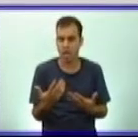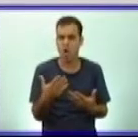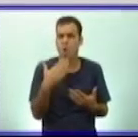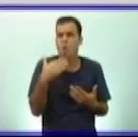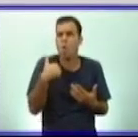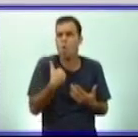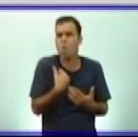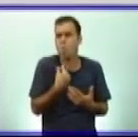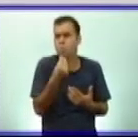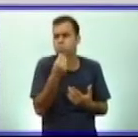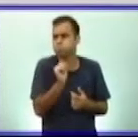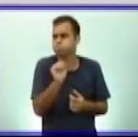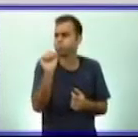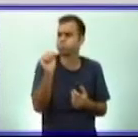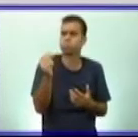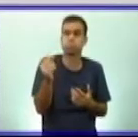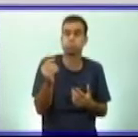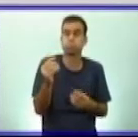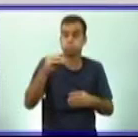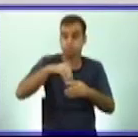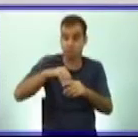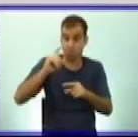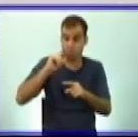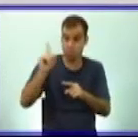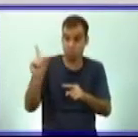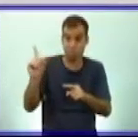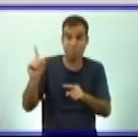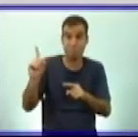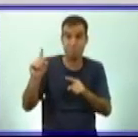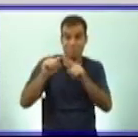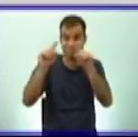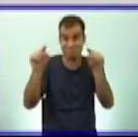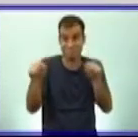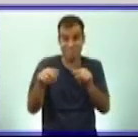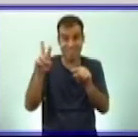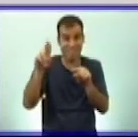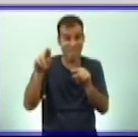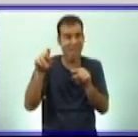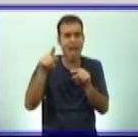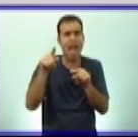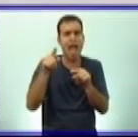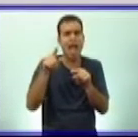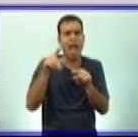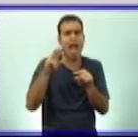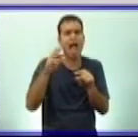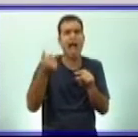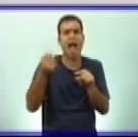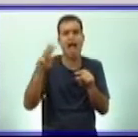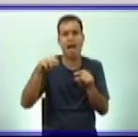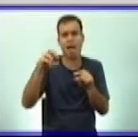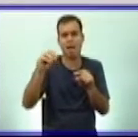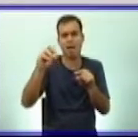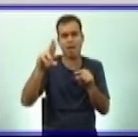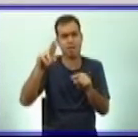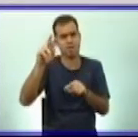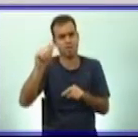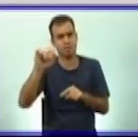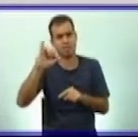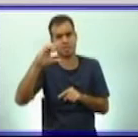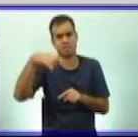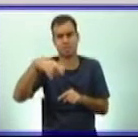lograr que en el circuito las oscilaciones no se amortigüen? Por supuesto que al igual que en